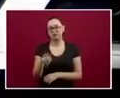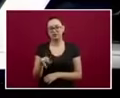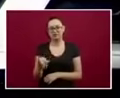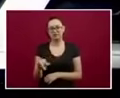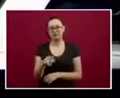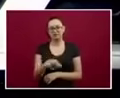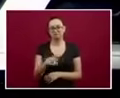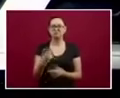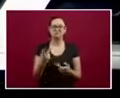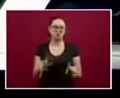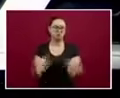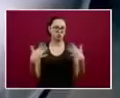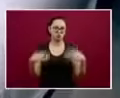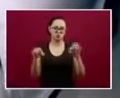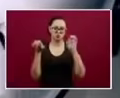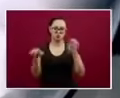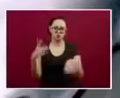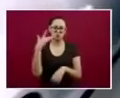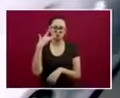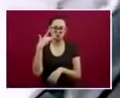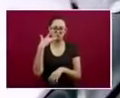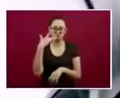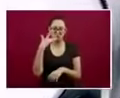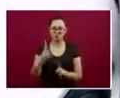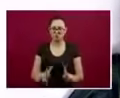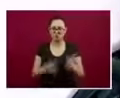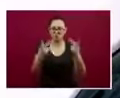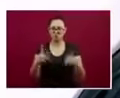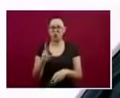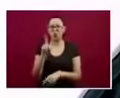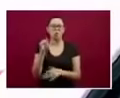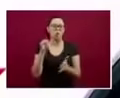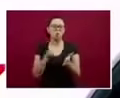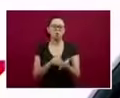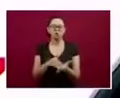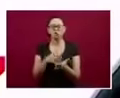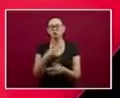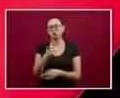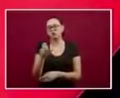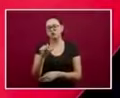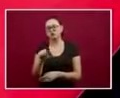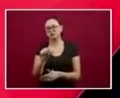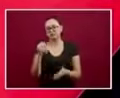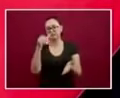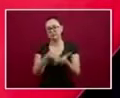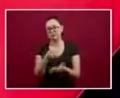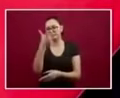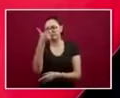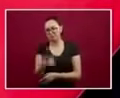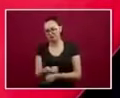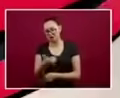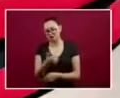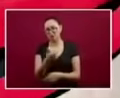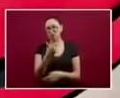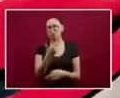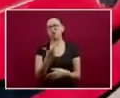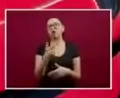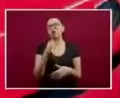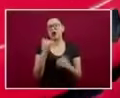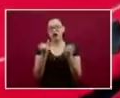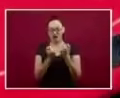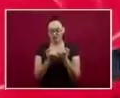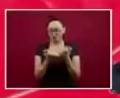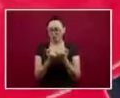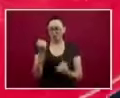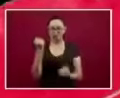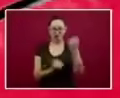Hubo gente que quería cambiar la ley para retroceder. Y así lo hicieron ver, ¿no? Como si fuera un regalo. Y esas son